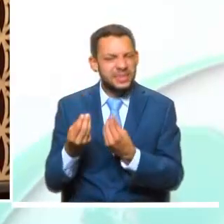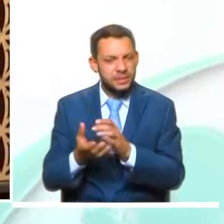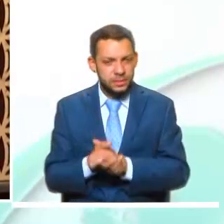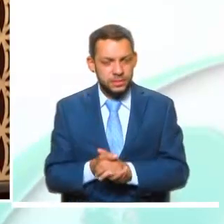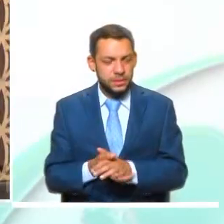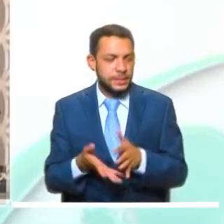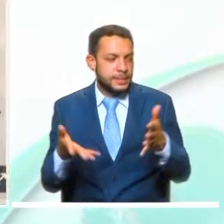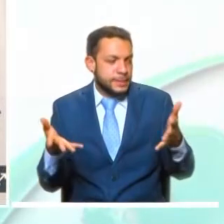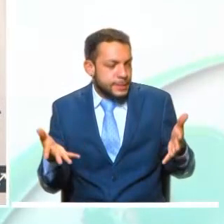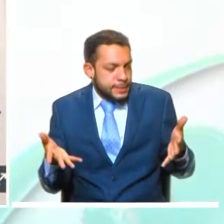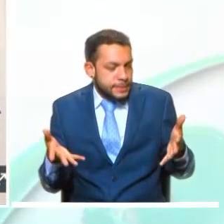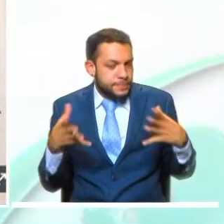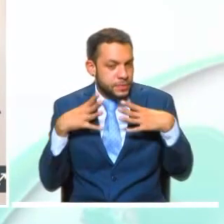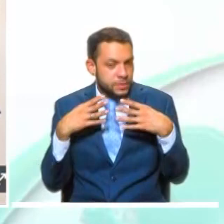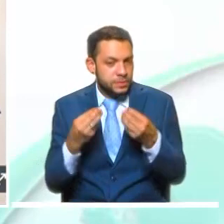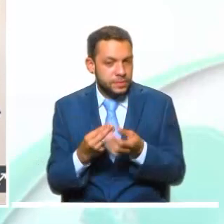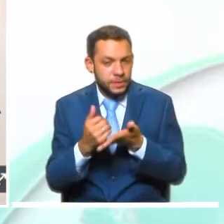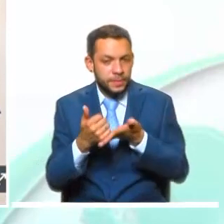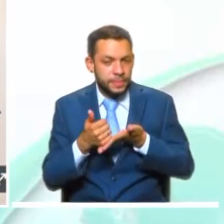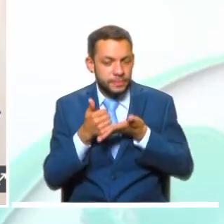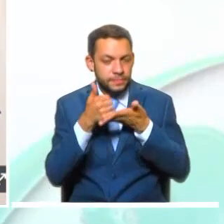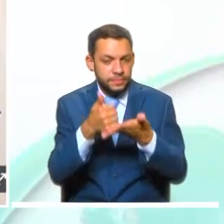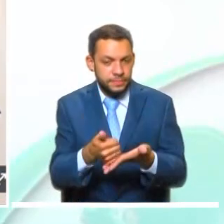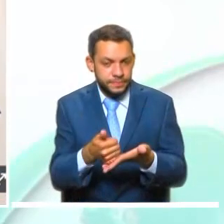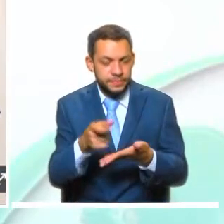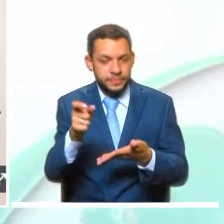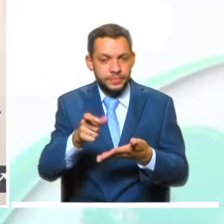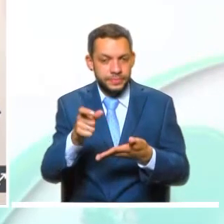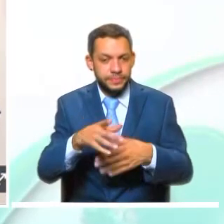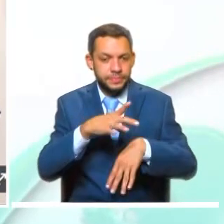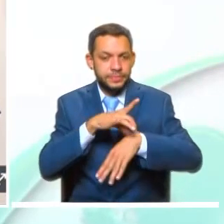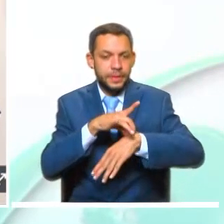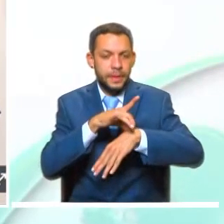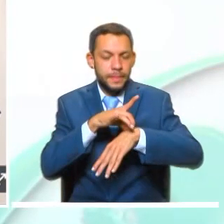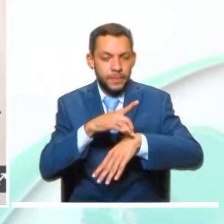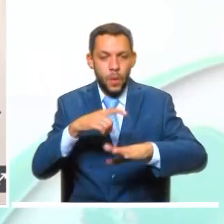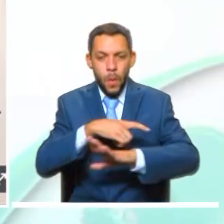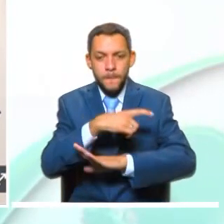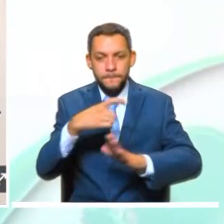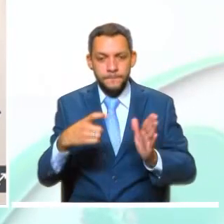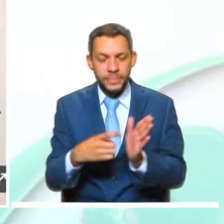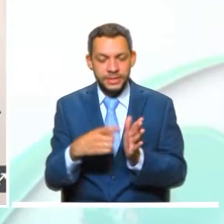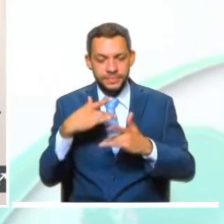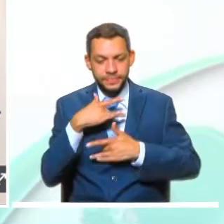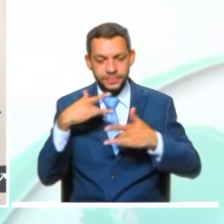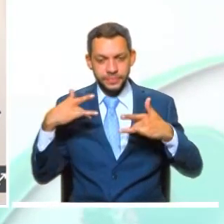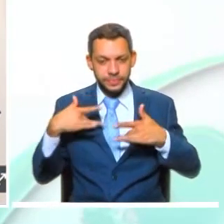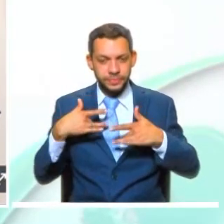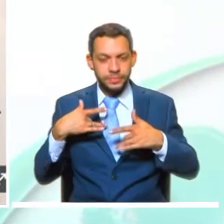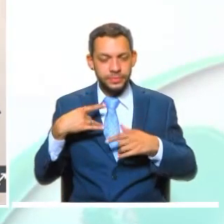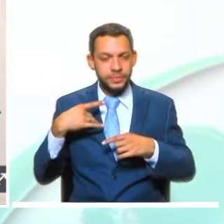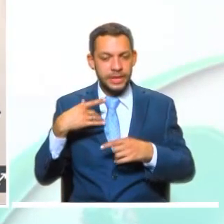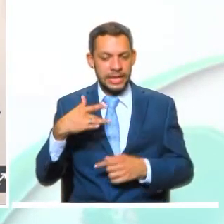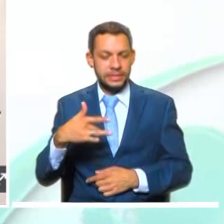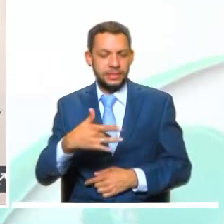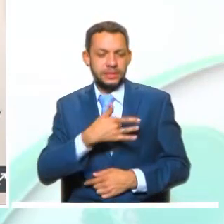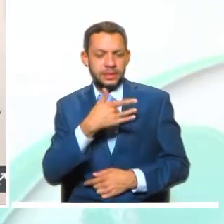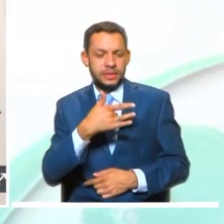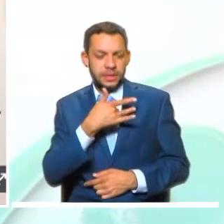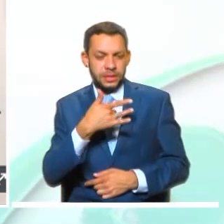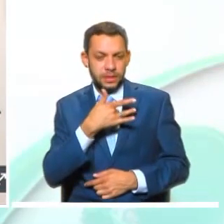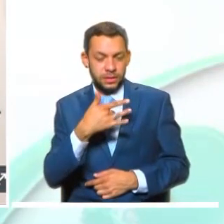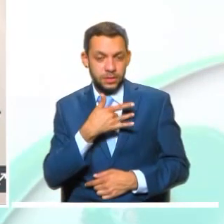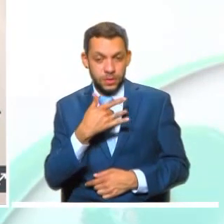pues la mejor ayuda es tener una consulta integrativa una consulta de estudio porque no es